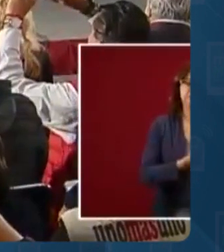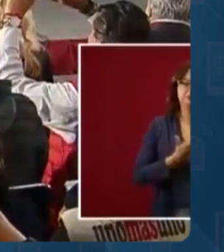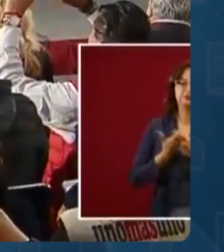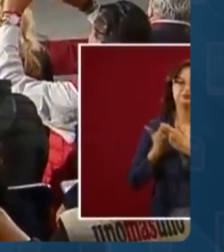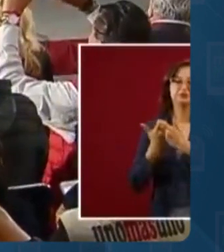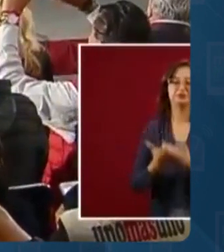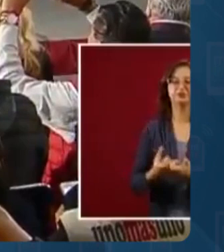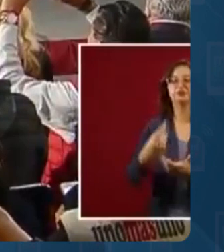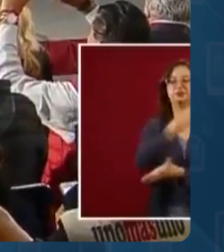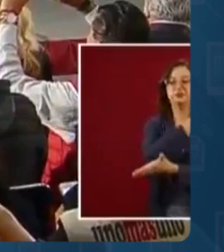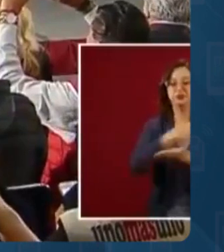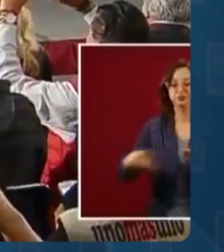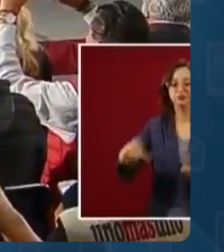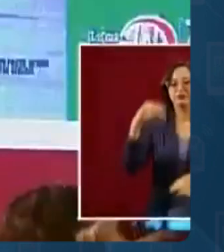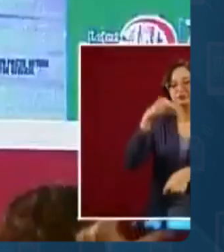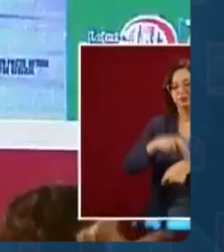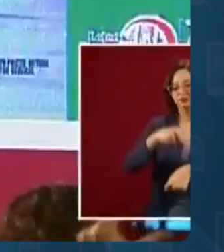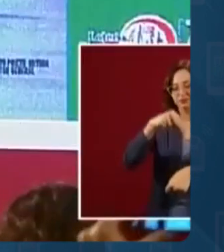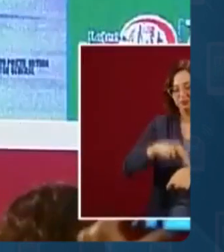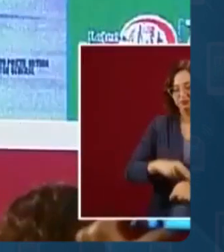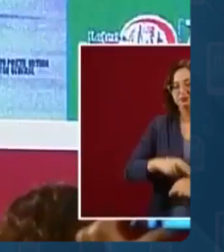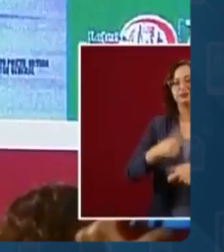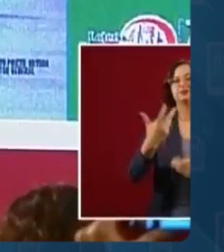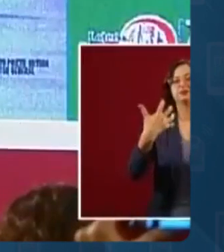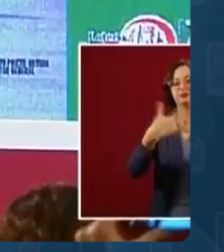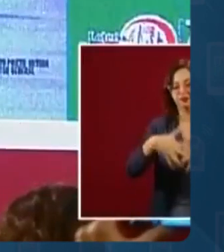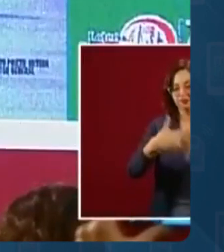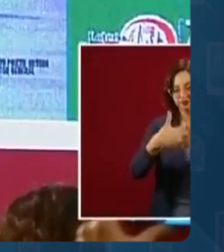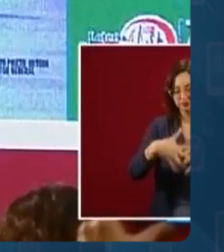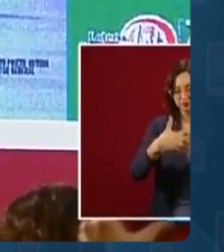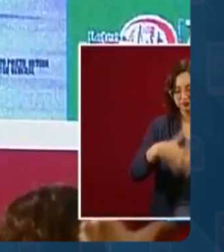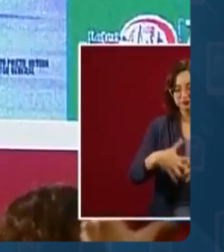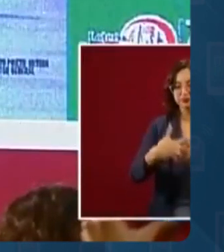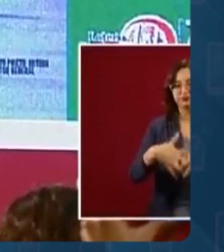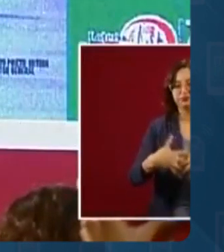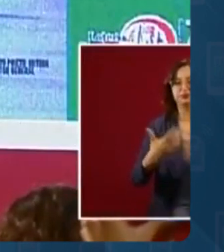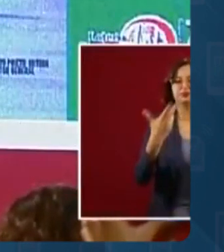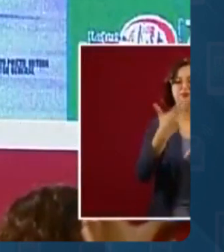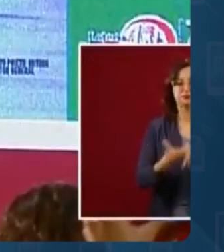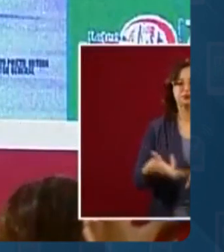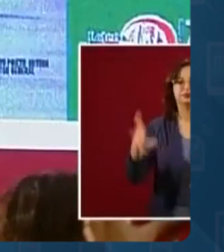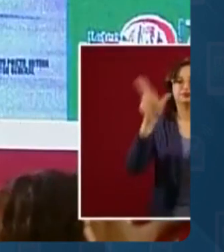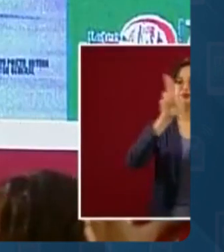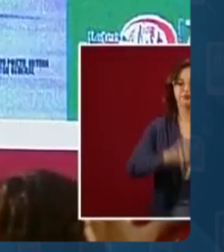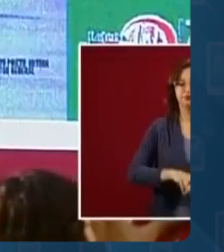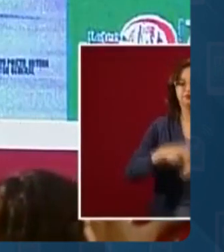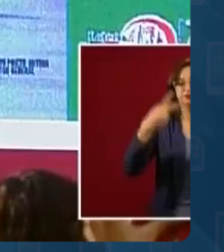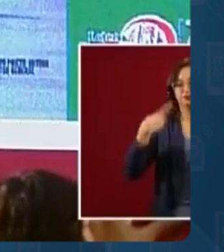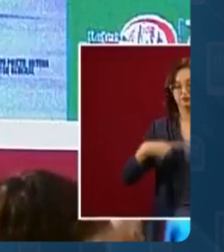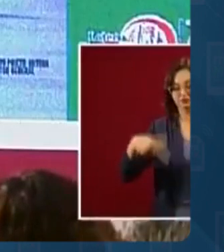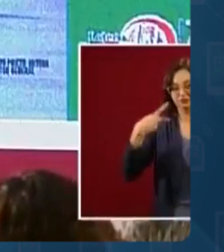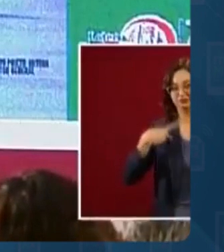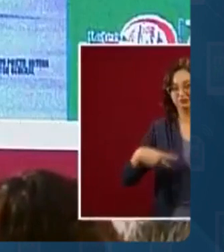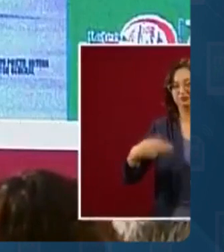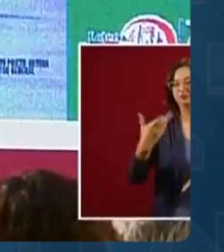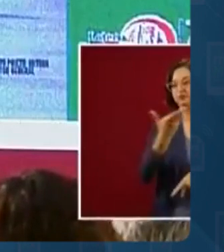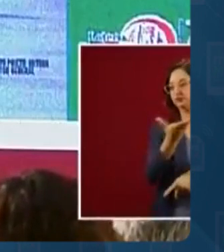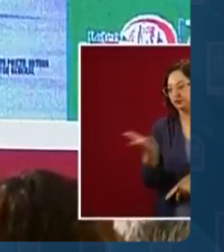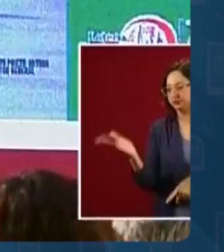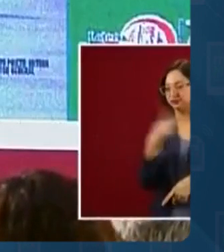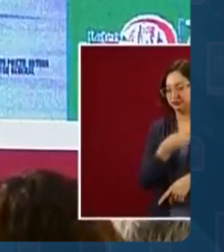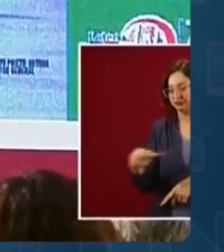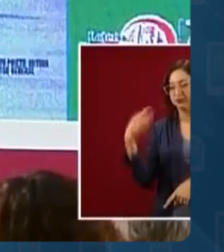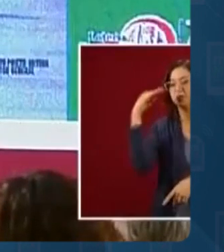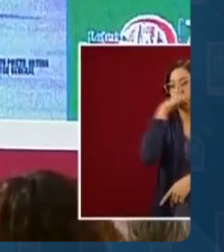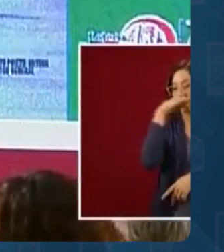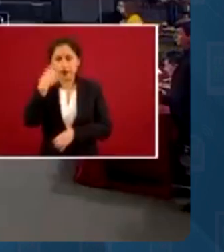para equipos médicos y hospitales donde se atiende de manera gratuita a la